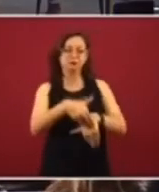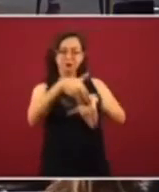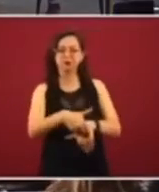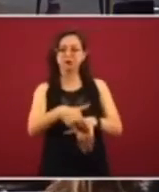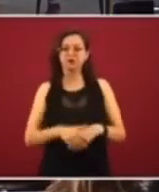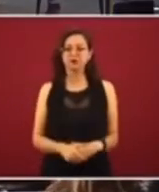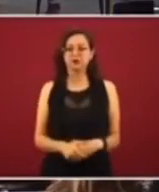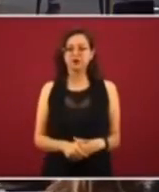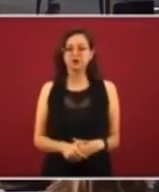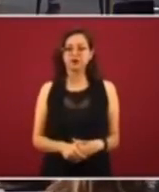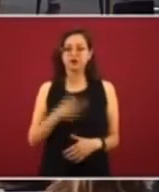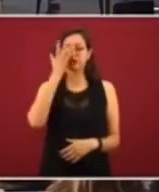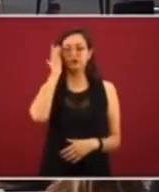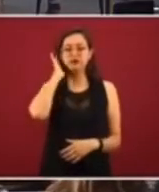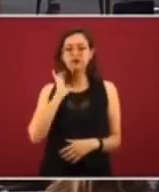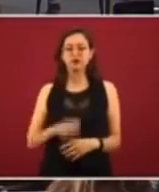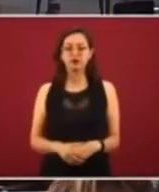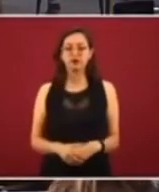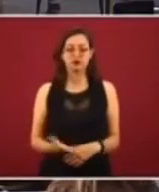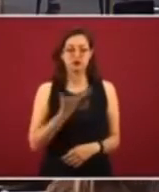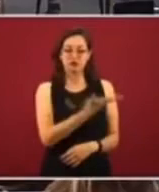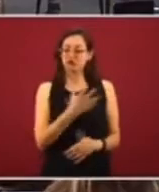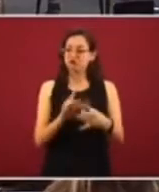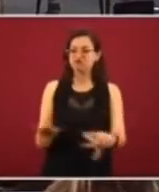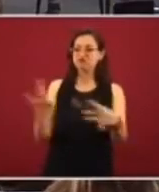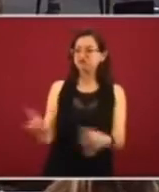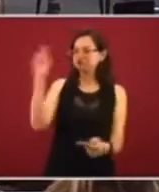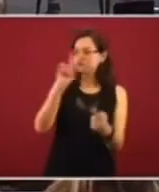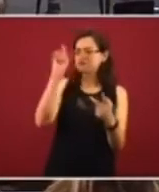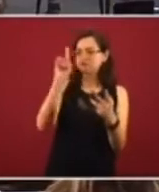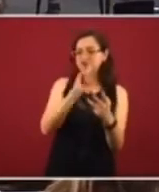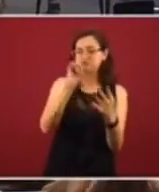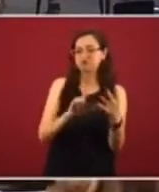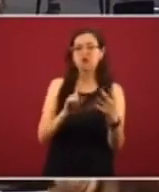está hablando de ojalá y esto